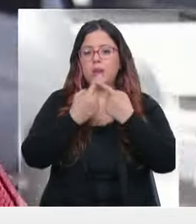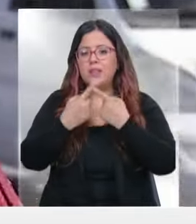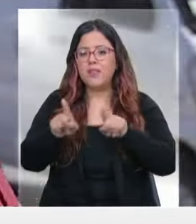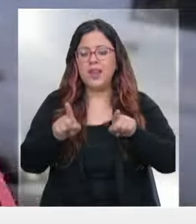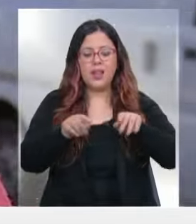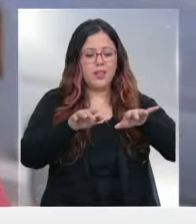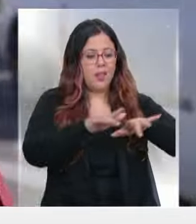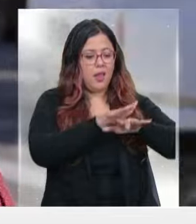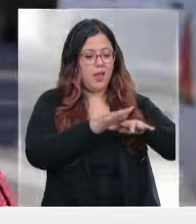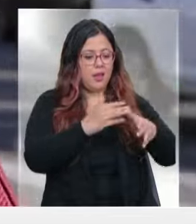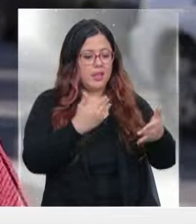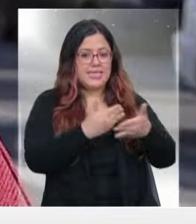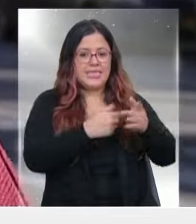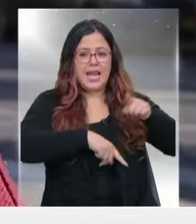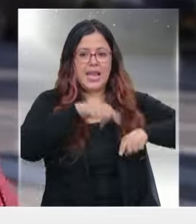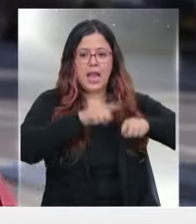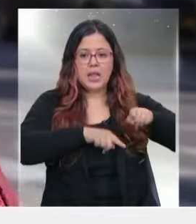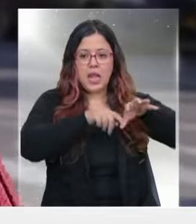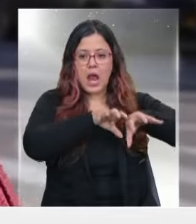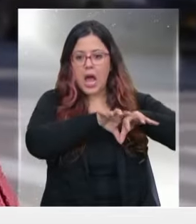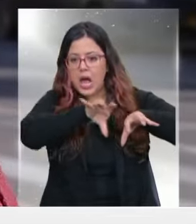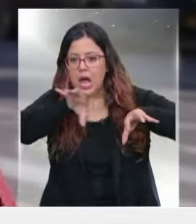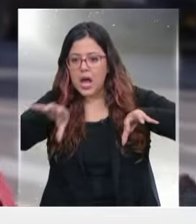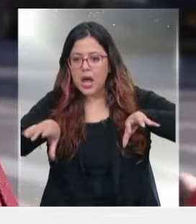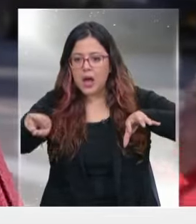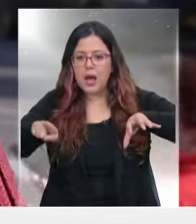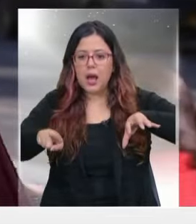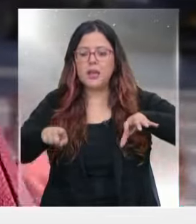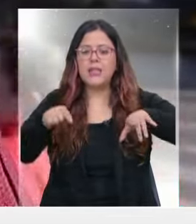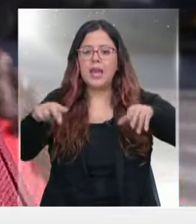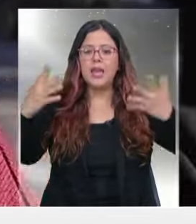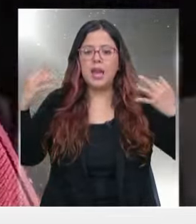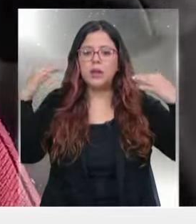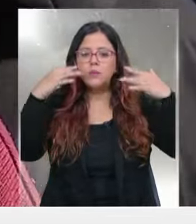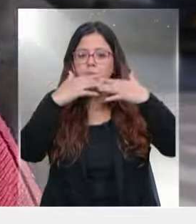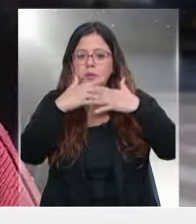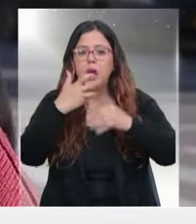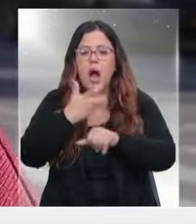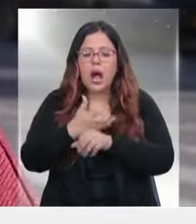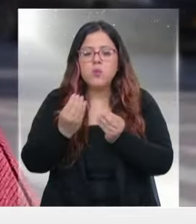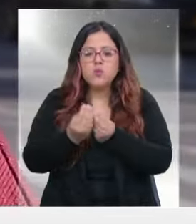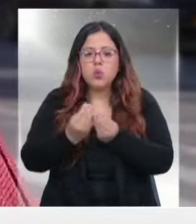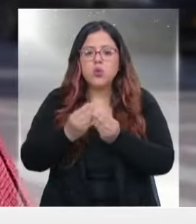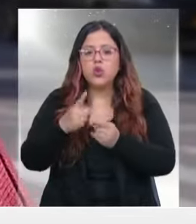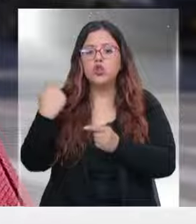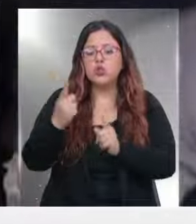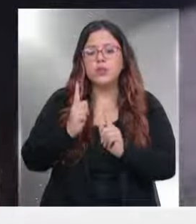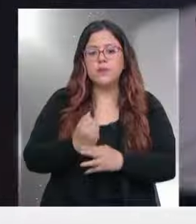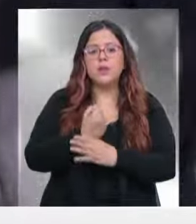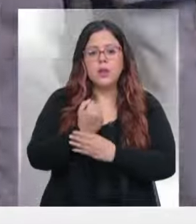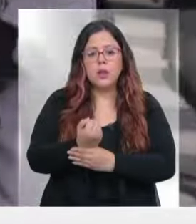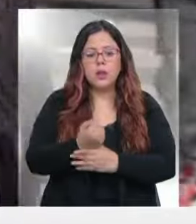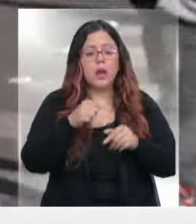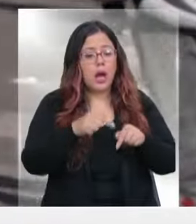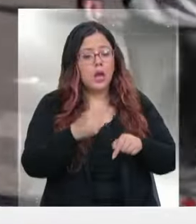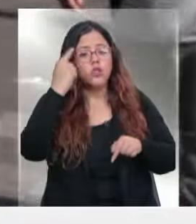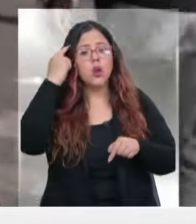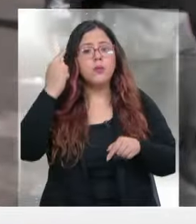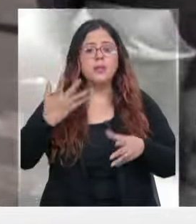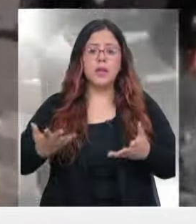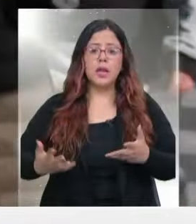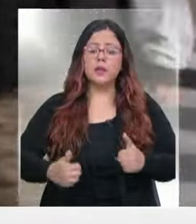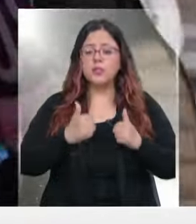corrientes internas, por lo tanto se oxigena mucho. Pero nosotros tenemos que ayudarlo, obviamente. Encuentro que estaría súper,